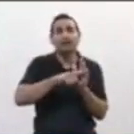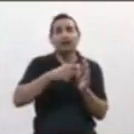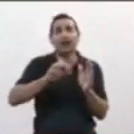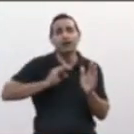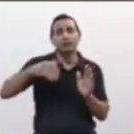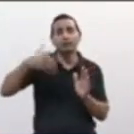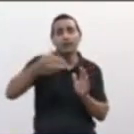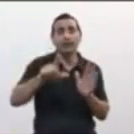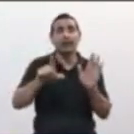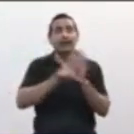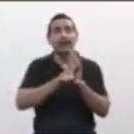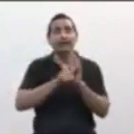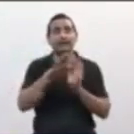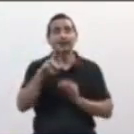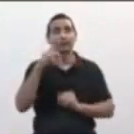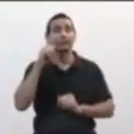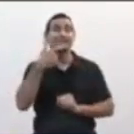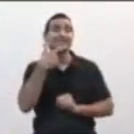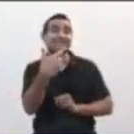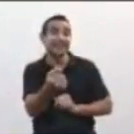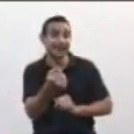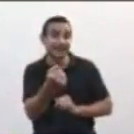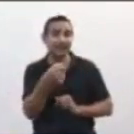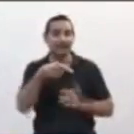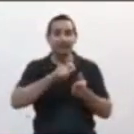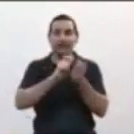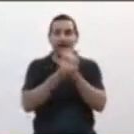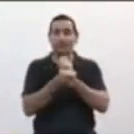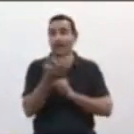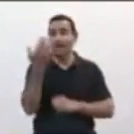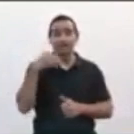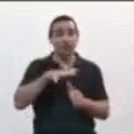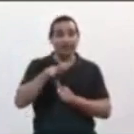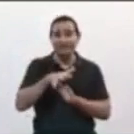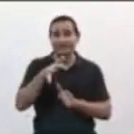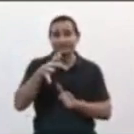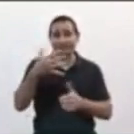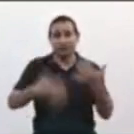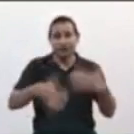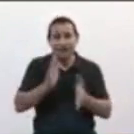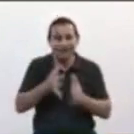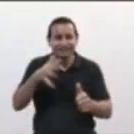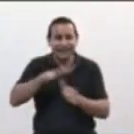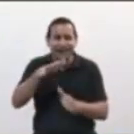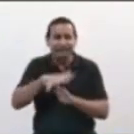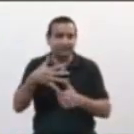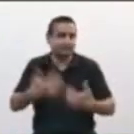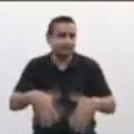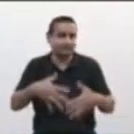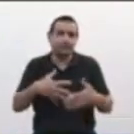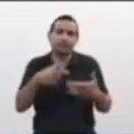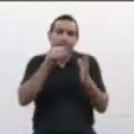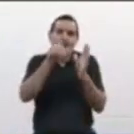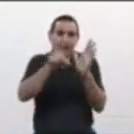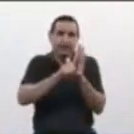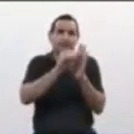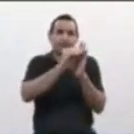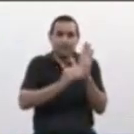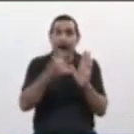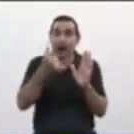después vino la ley brisa que repara las consecuencias de la violencia de género ahora está tenemos como dije antes un